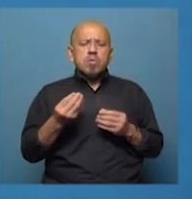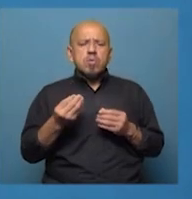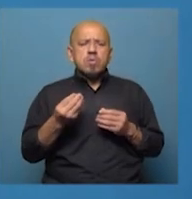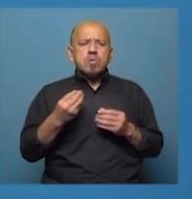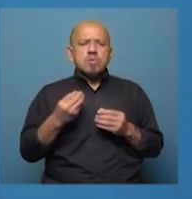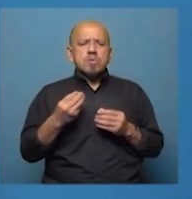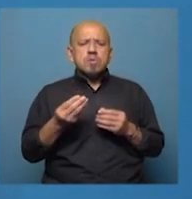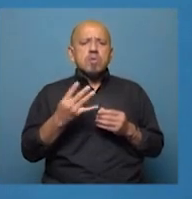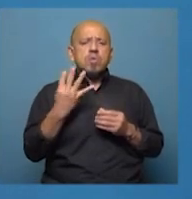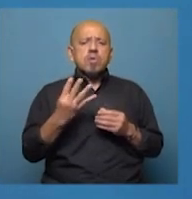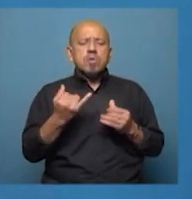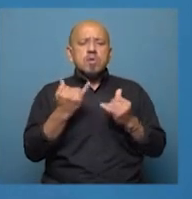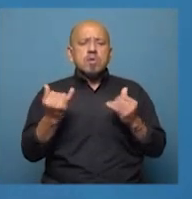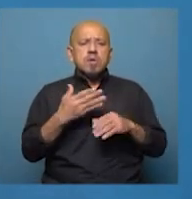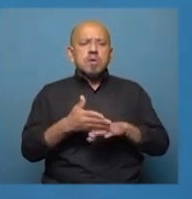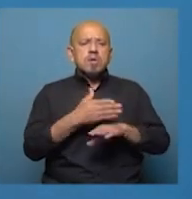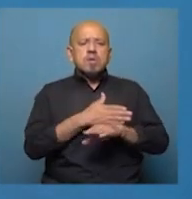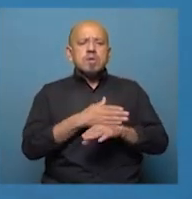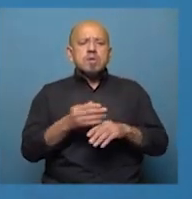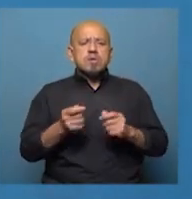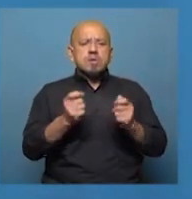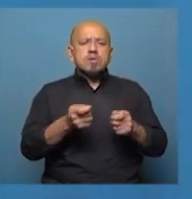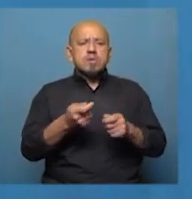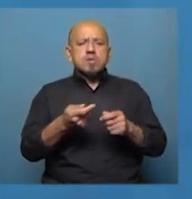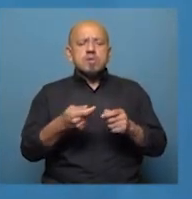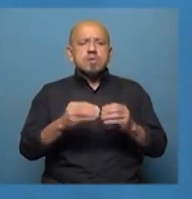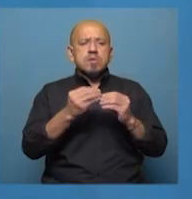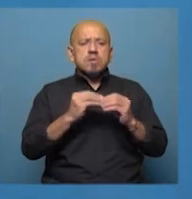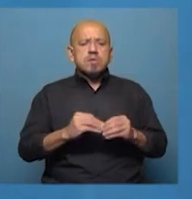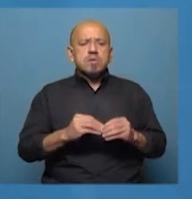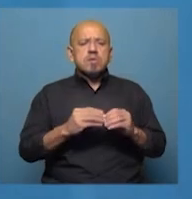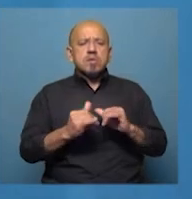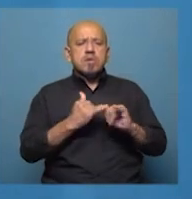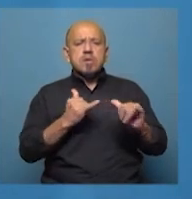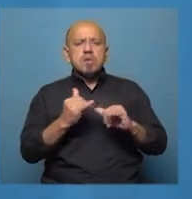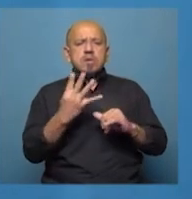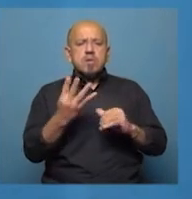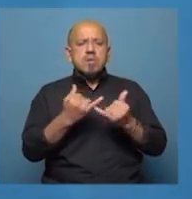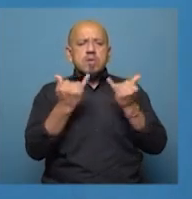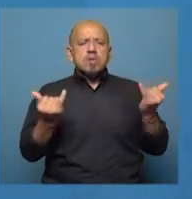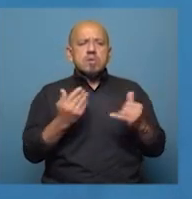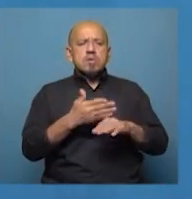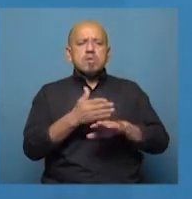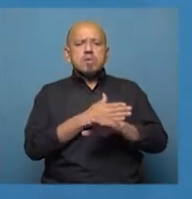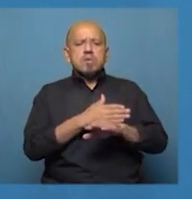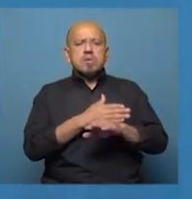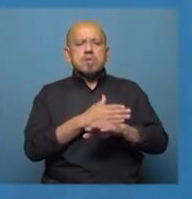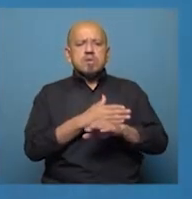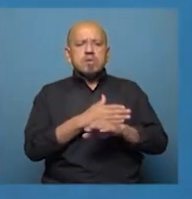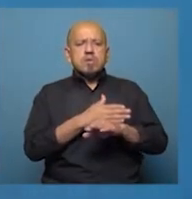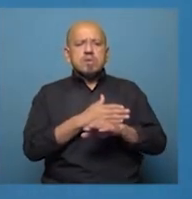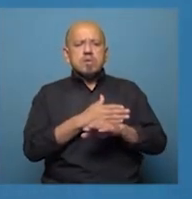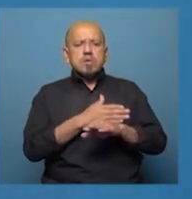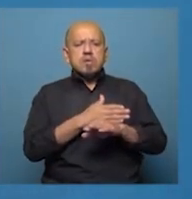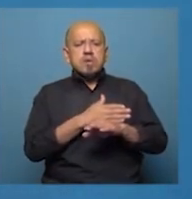4 días antes es decir Le entregó a as un presupuesto por mail 4 días antes que el propio Ase hubiera